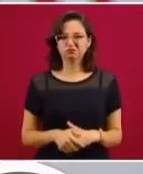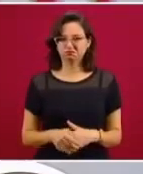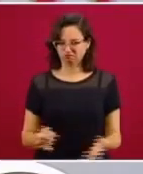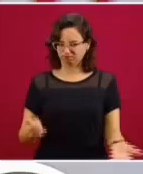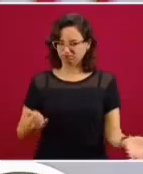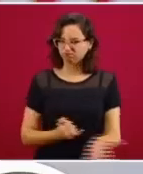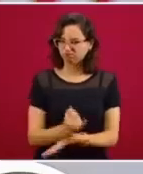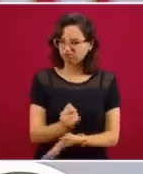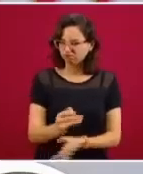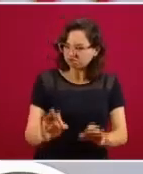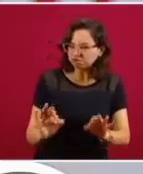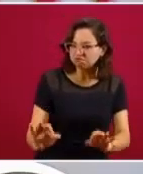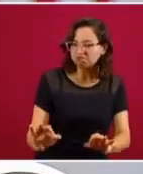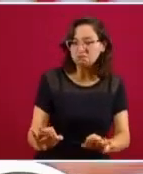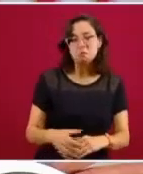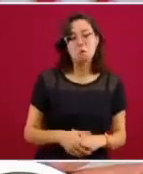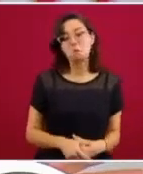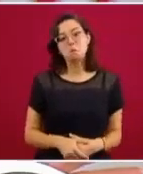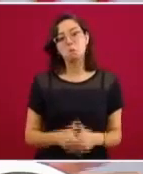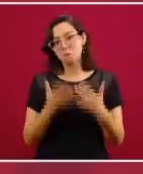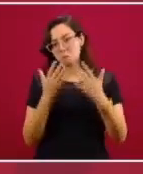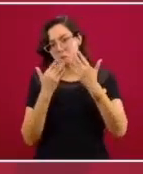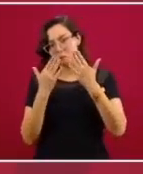decisivas. No